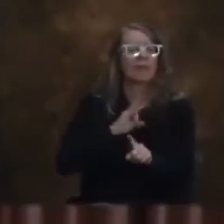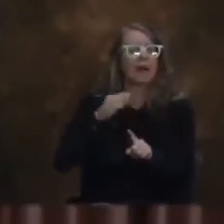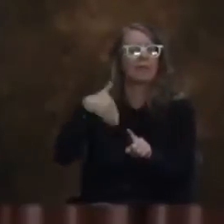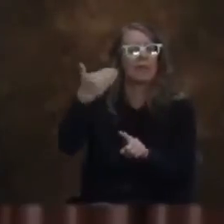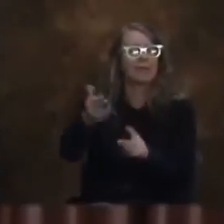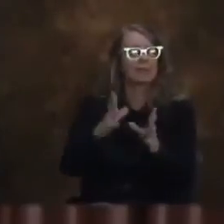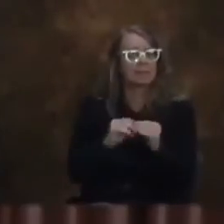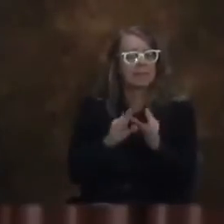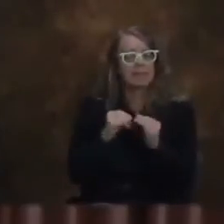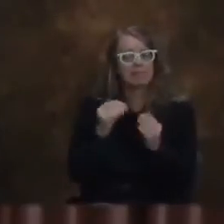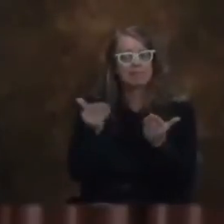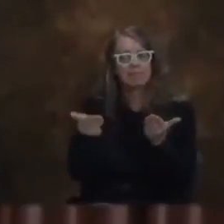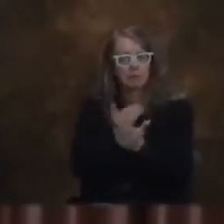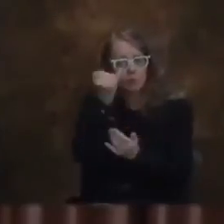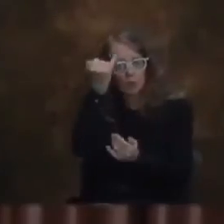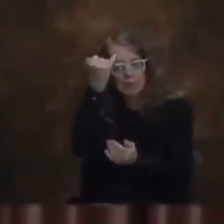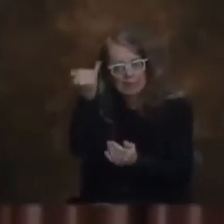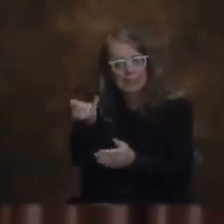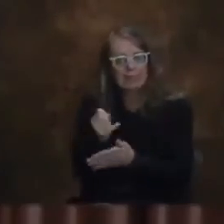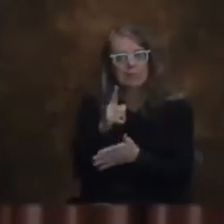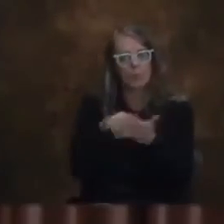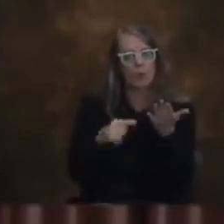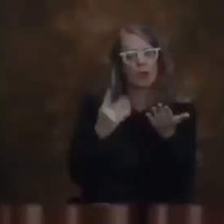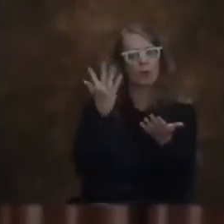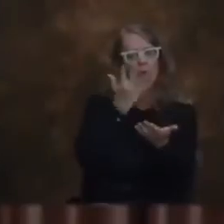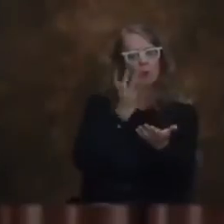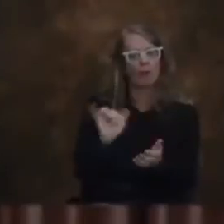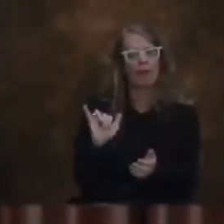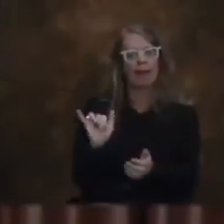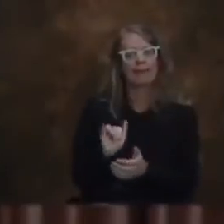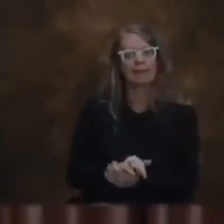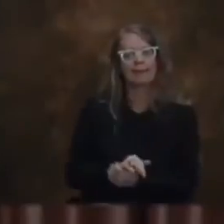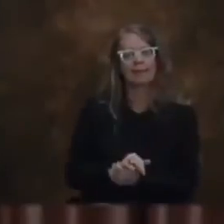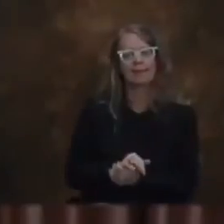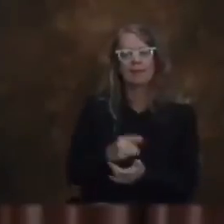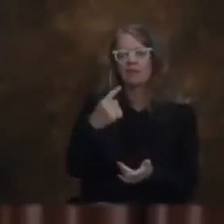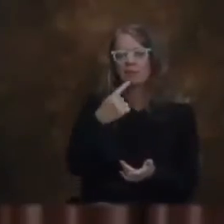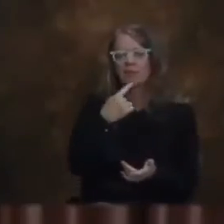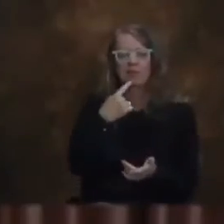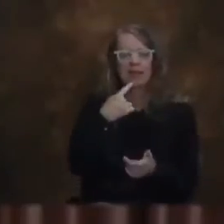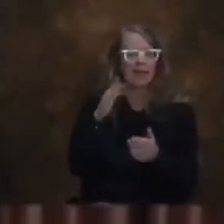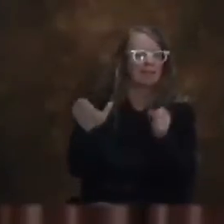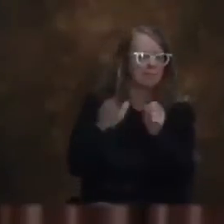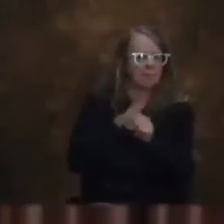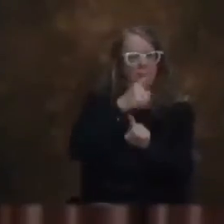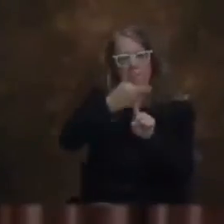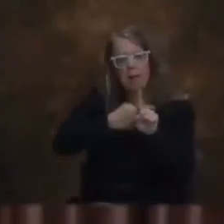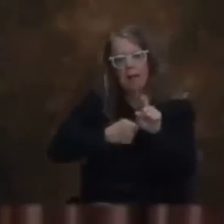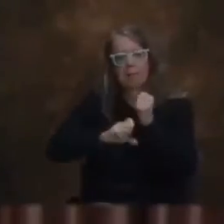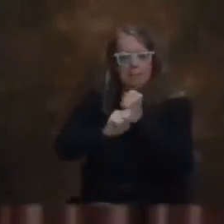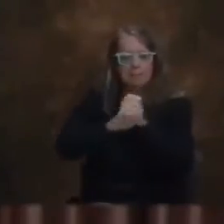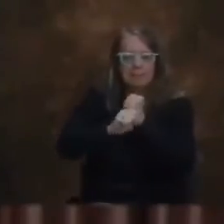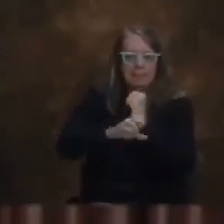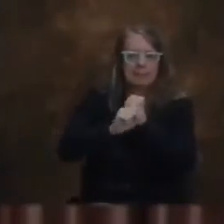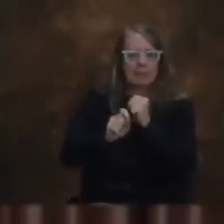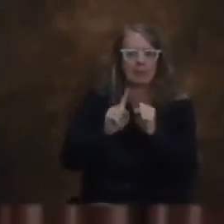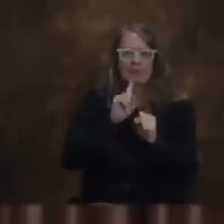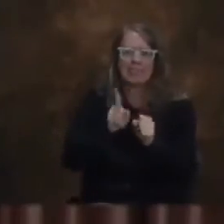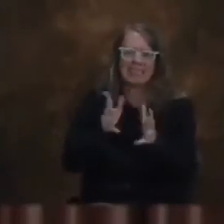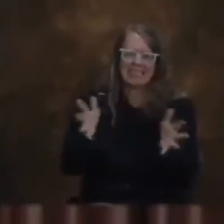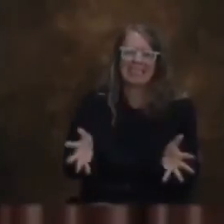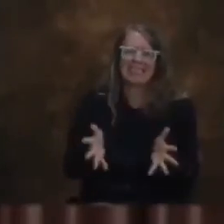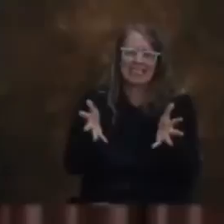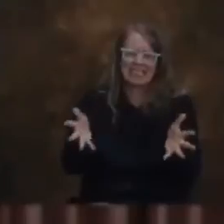próxima reunión de cómo sería tener una campaña de un mes por ejemplo para empujar para